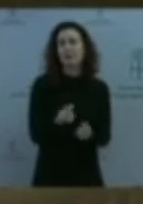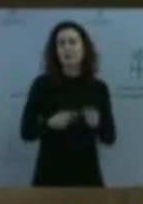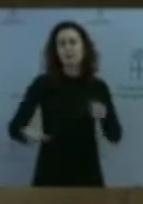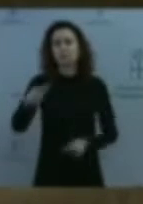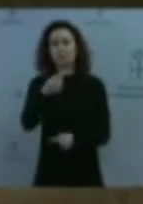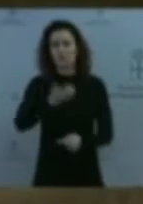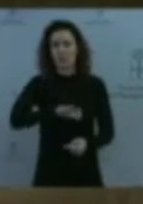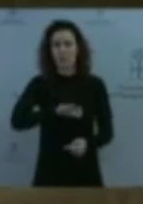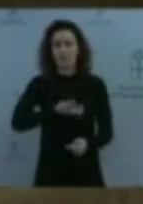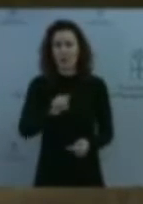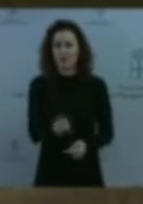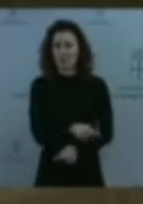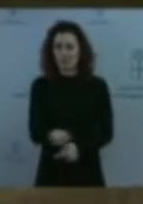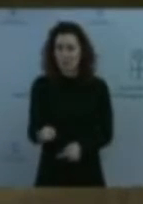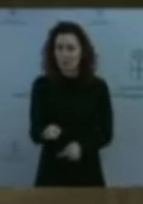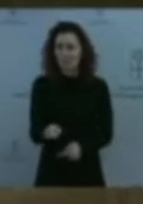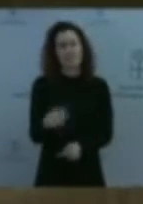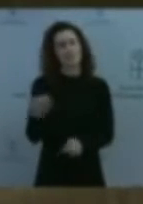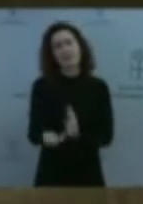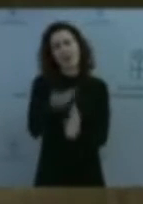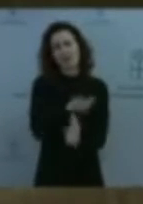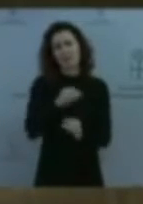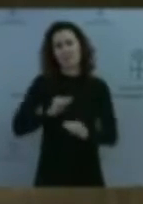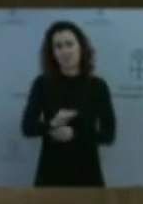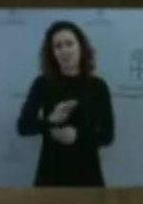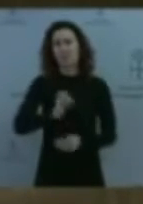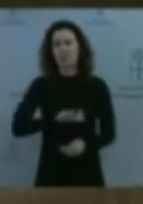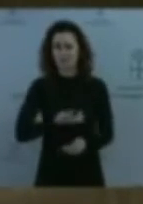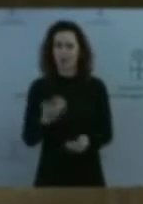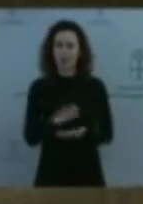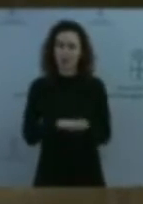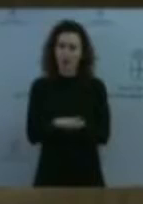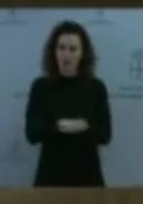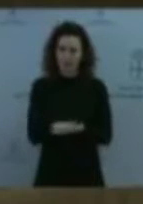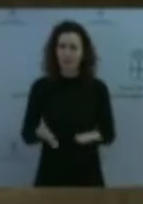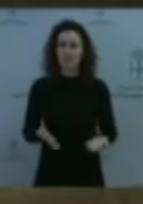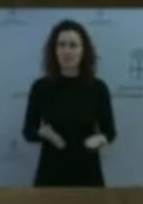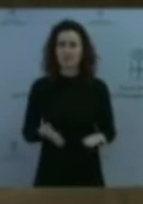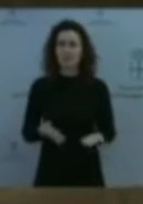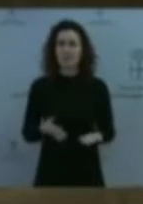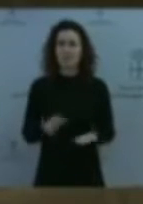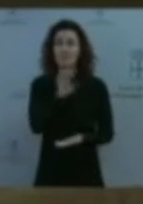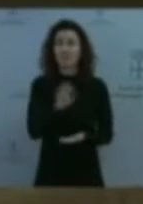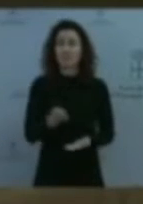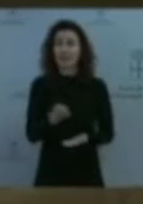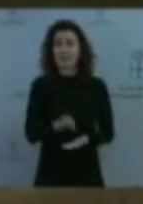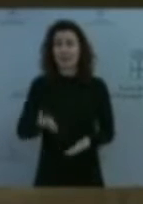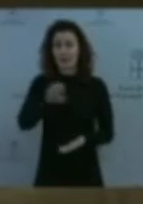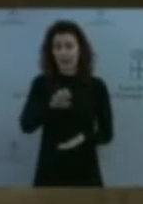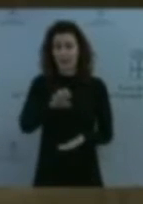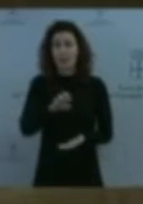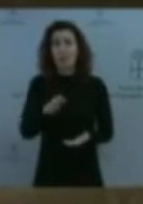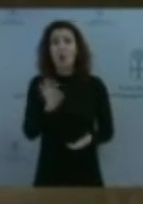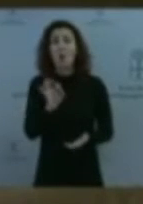la financiación municipal, la abolición de la tasa de reposición o un nuevo modelo de toma de decisión de obras